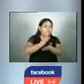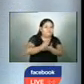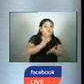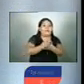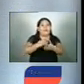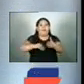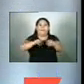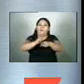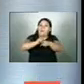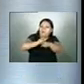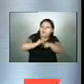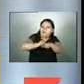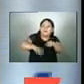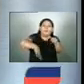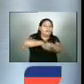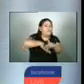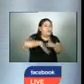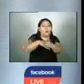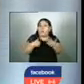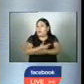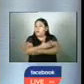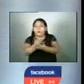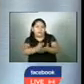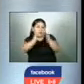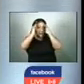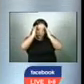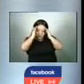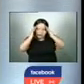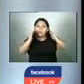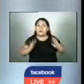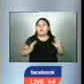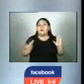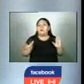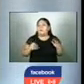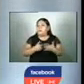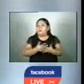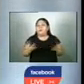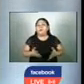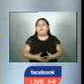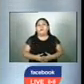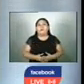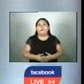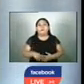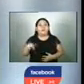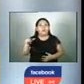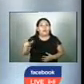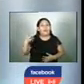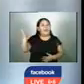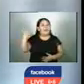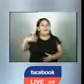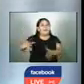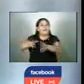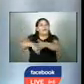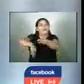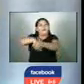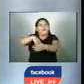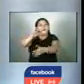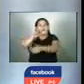para estar pendiente de cualquier cosa, con respecto a los partidos. Cuando estaba en Atlético Marte,